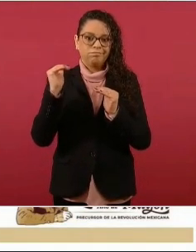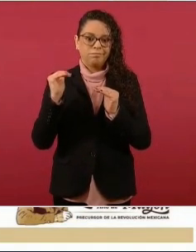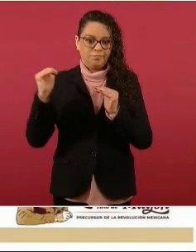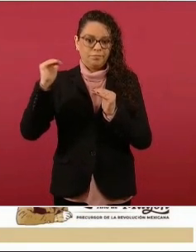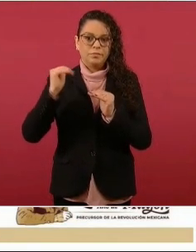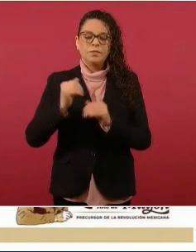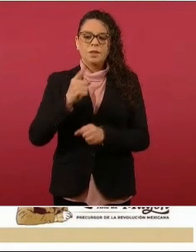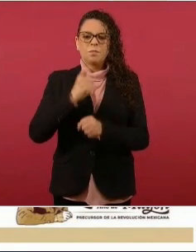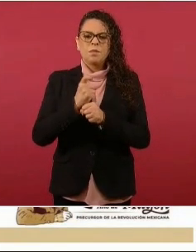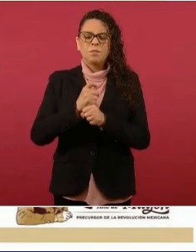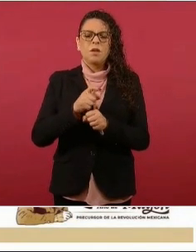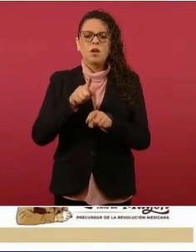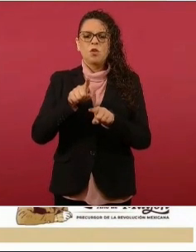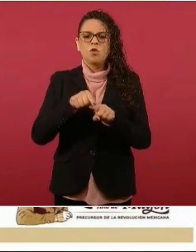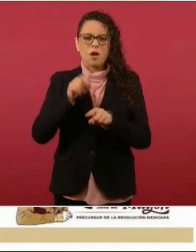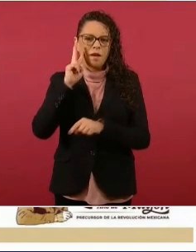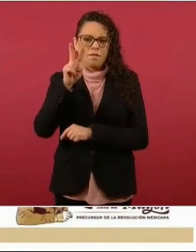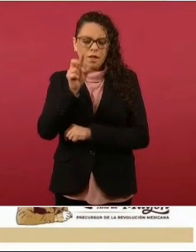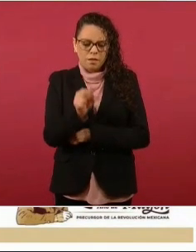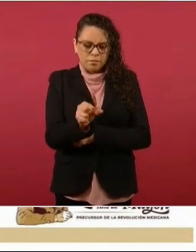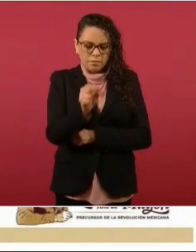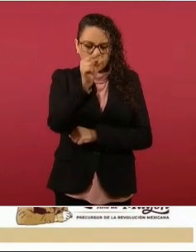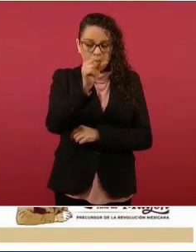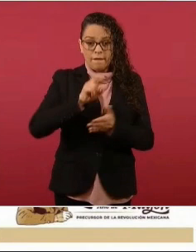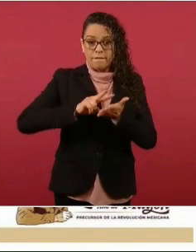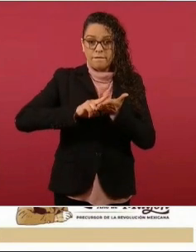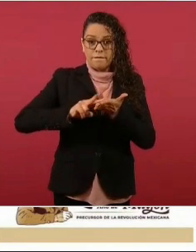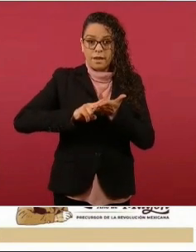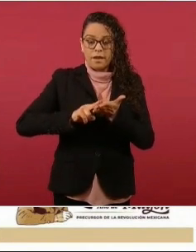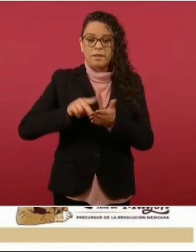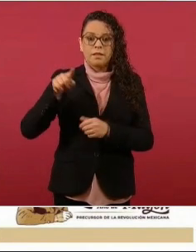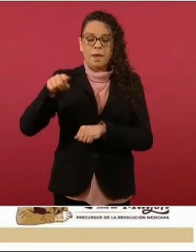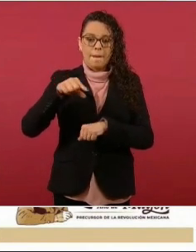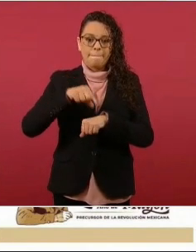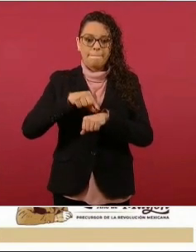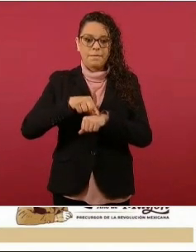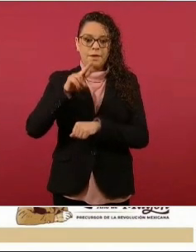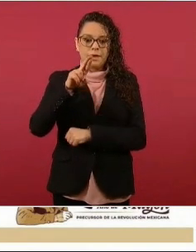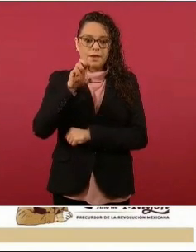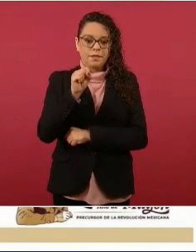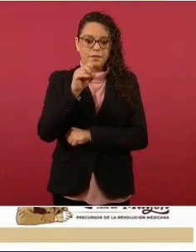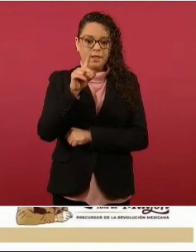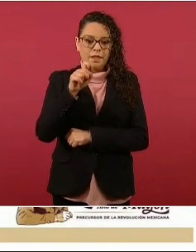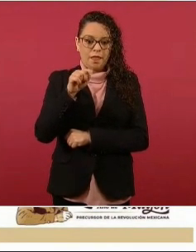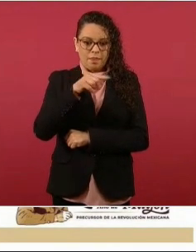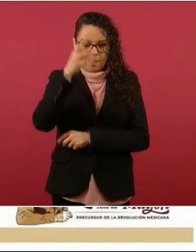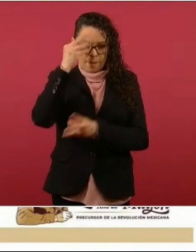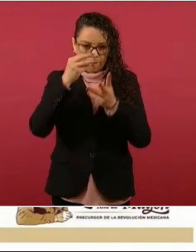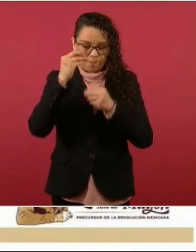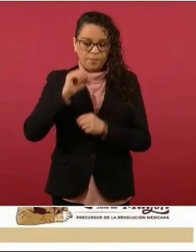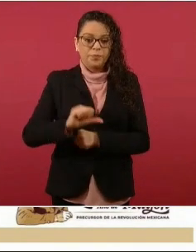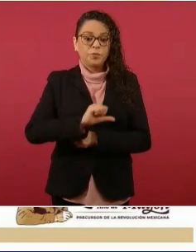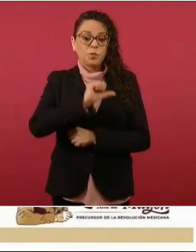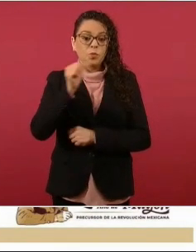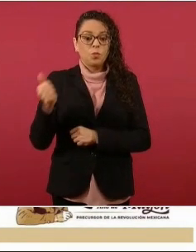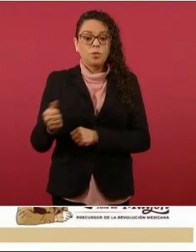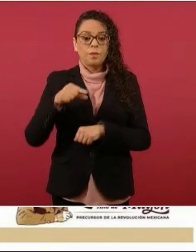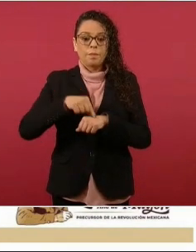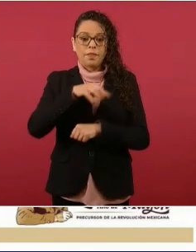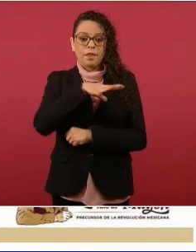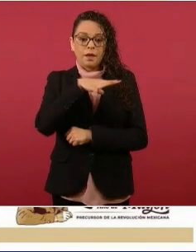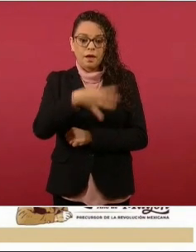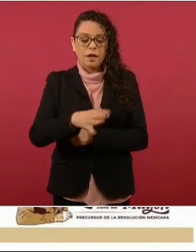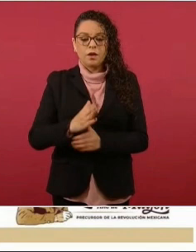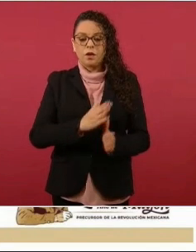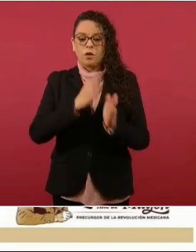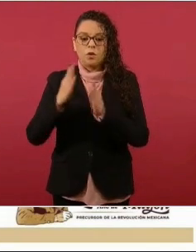color, que es el verde, están los médicos residentes, el siguiente el médico general y el médico especialista en